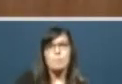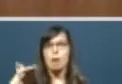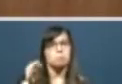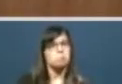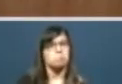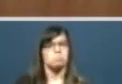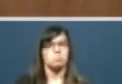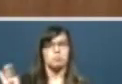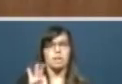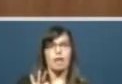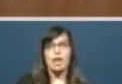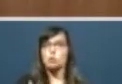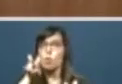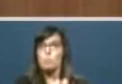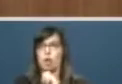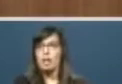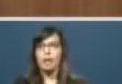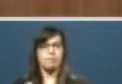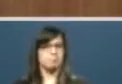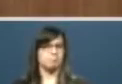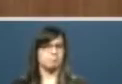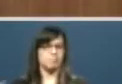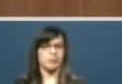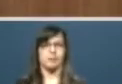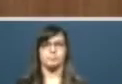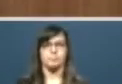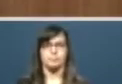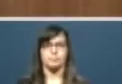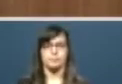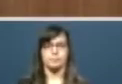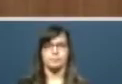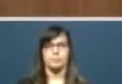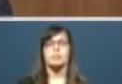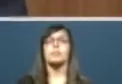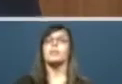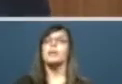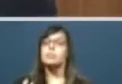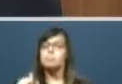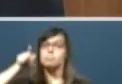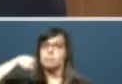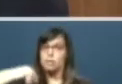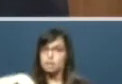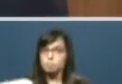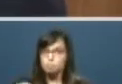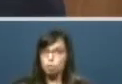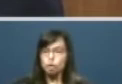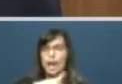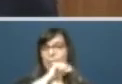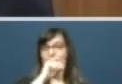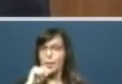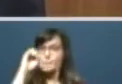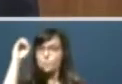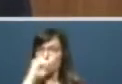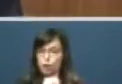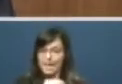hemos creado nuevos tributos se sigue devolviendo a los profesionales del transporte el 100% del tramo autonómico del impuesto